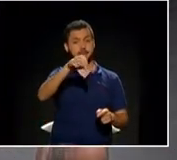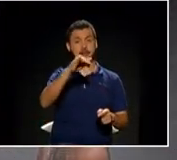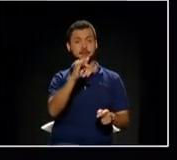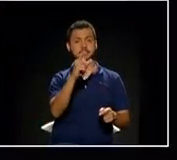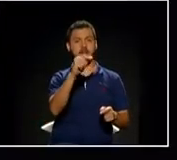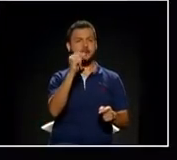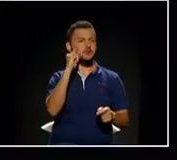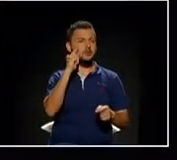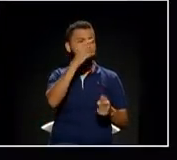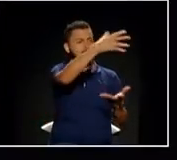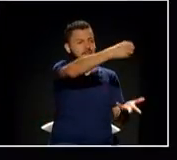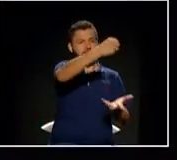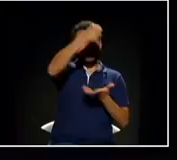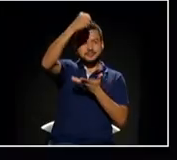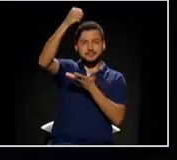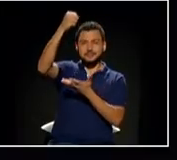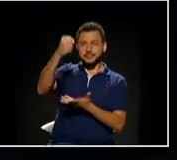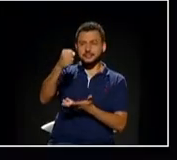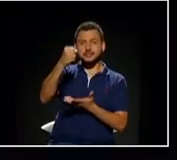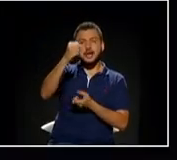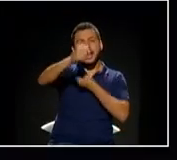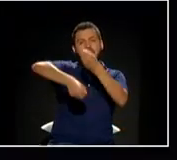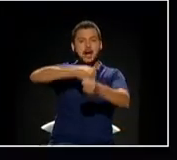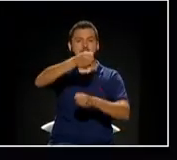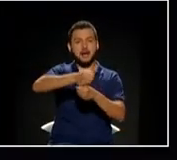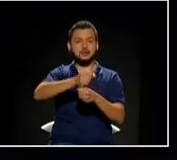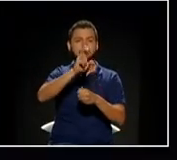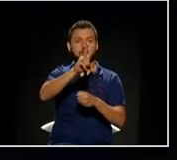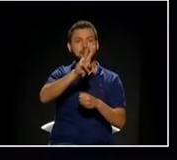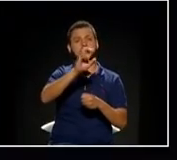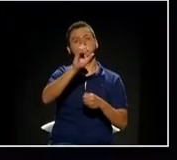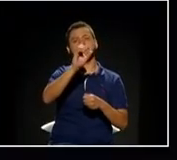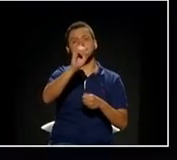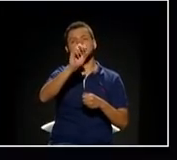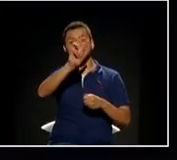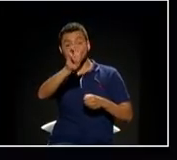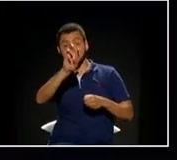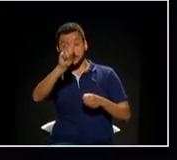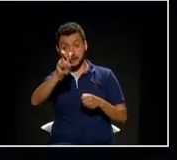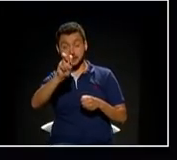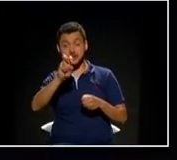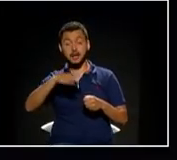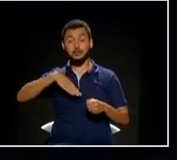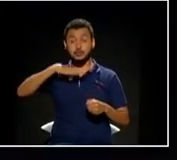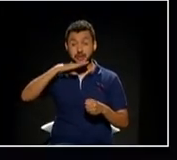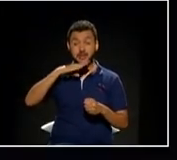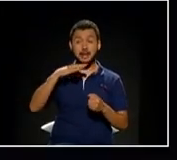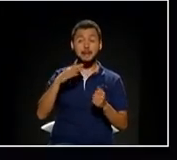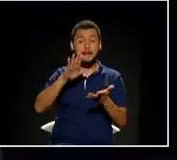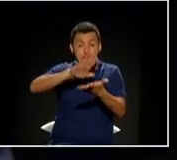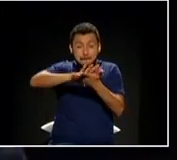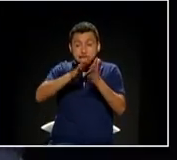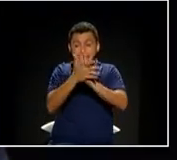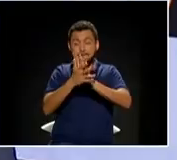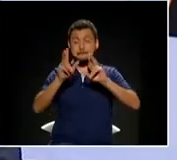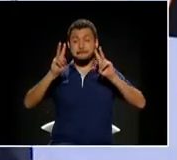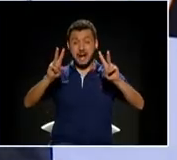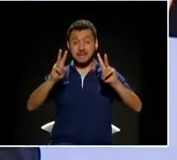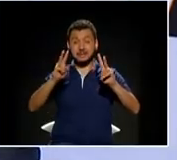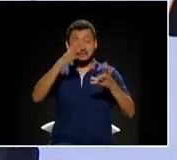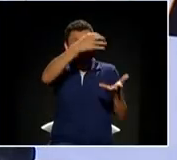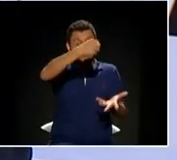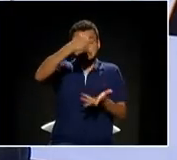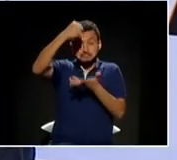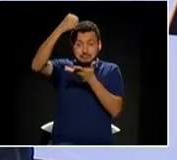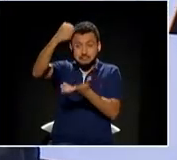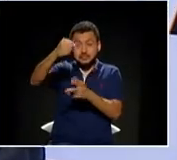2000 87 no lo hemos pagado el gobierno nacional no tiene los recursos para darnos los